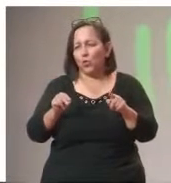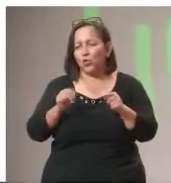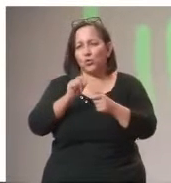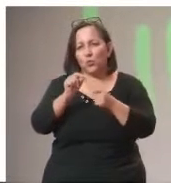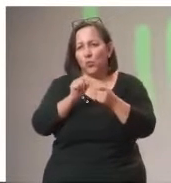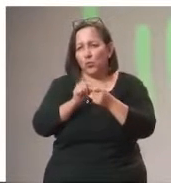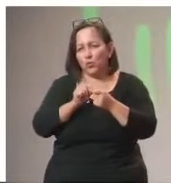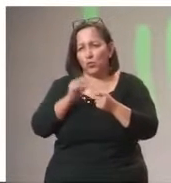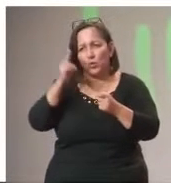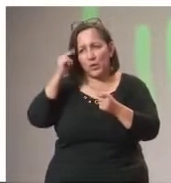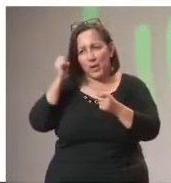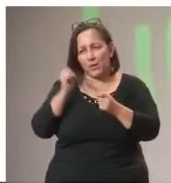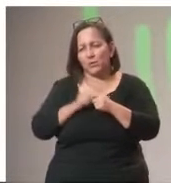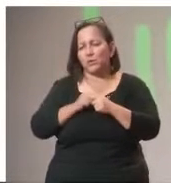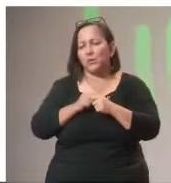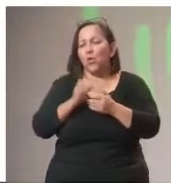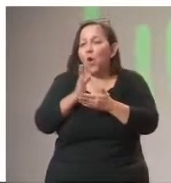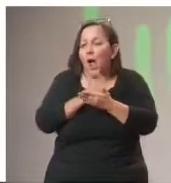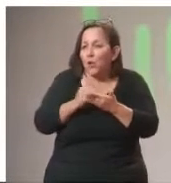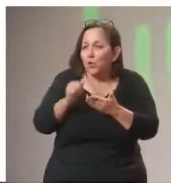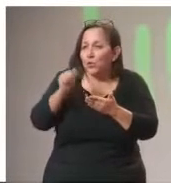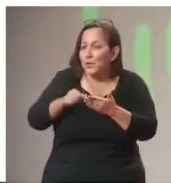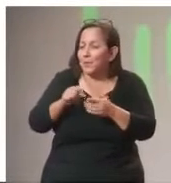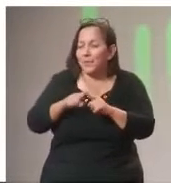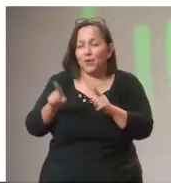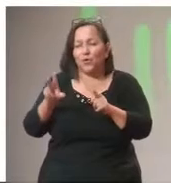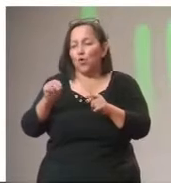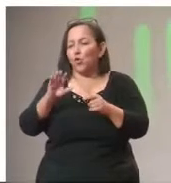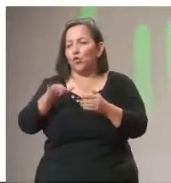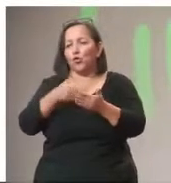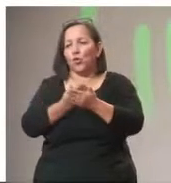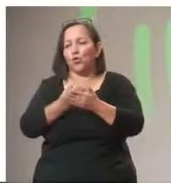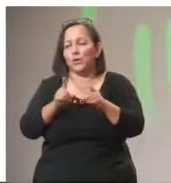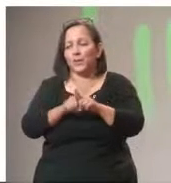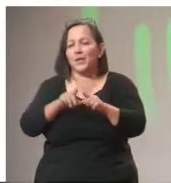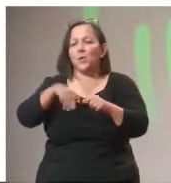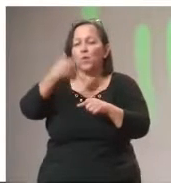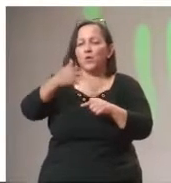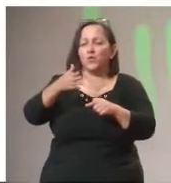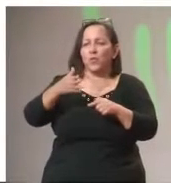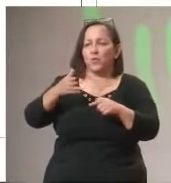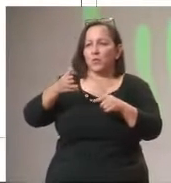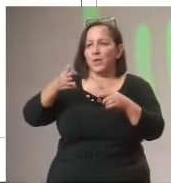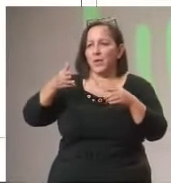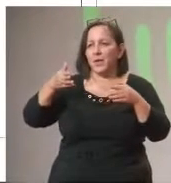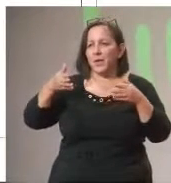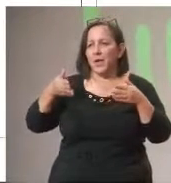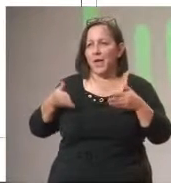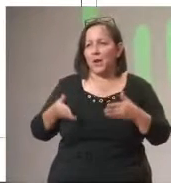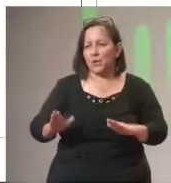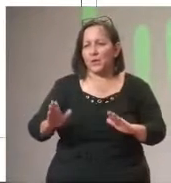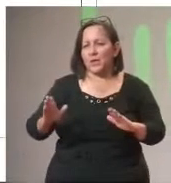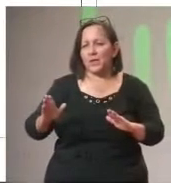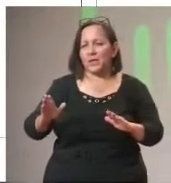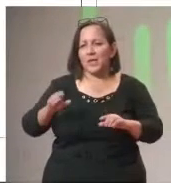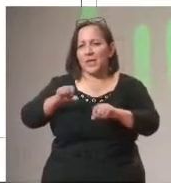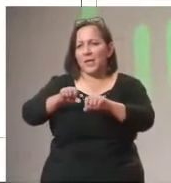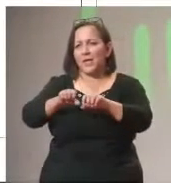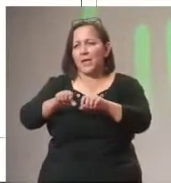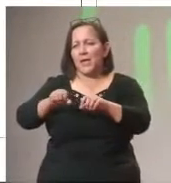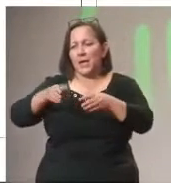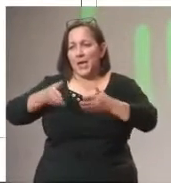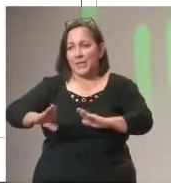los puntos negros. Luego nos fuimos hacia la naciente Flores. No, creo que lo que voy a mostrar aquí es el Quebrada Grande, la naciente Flores,